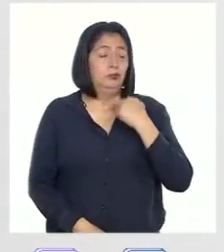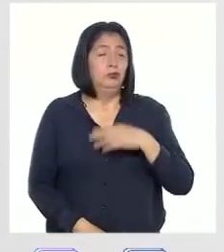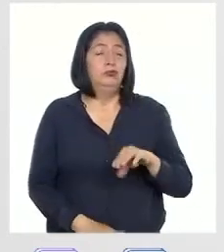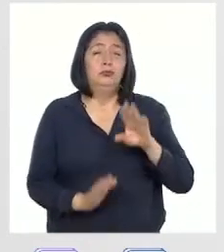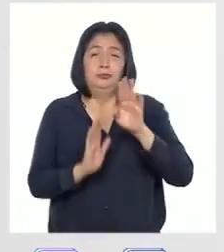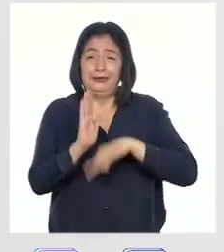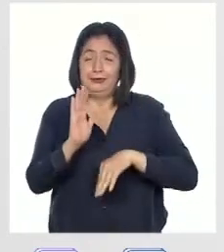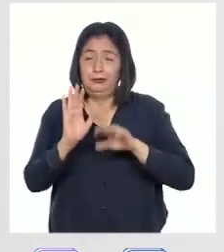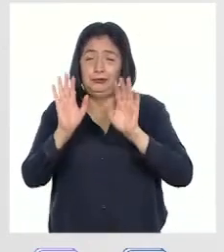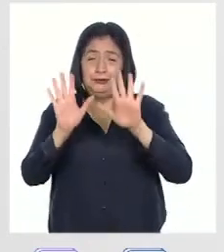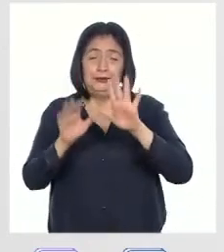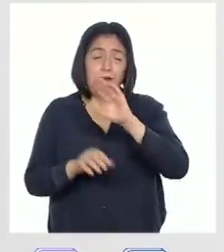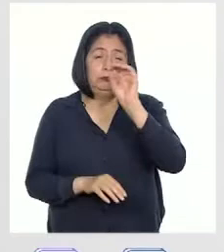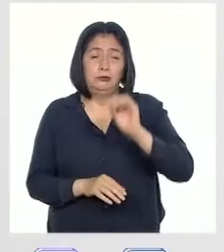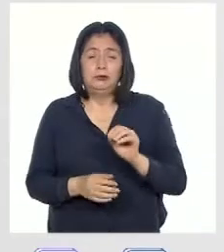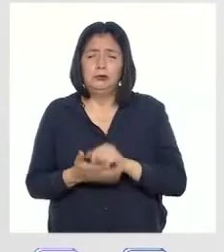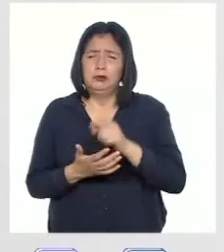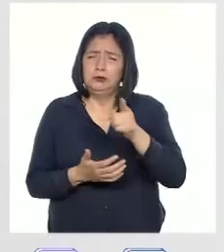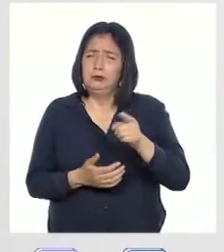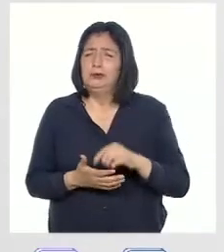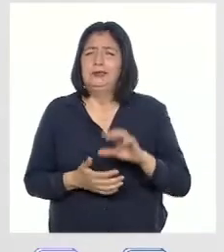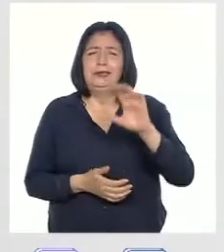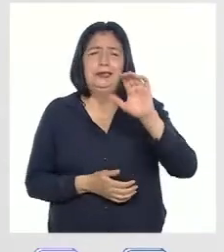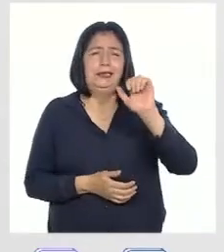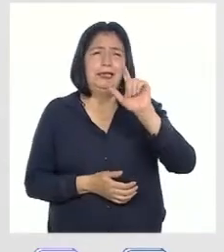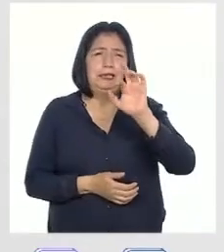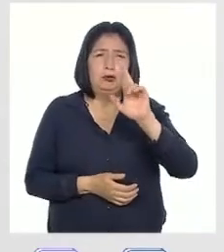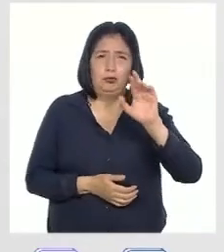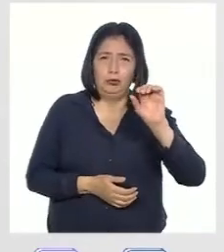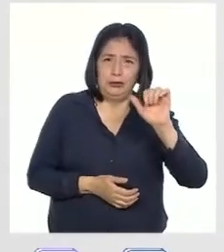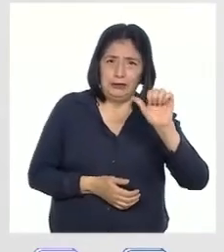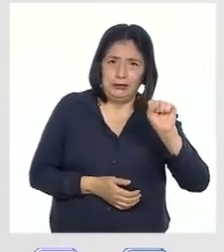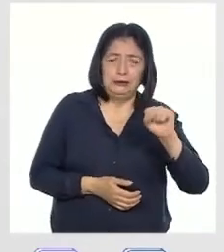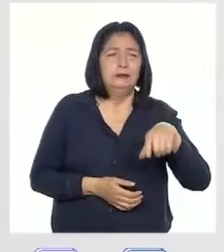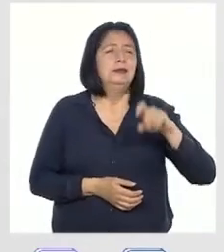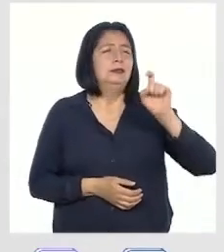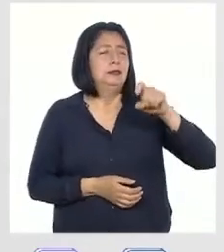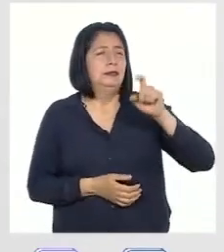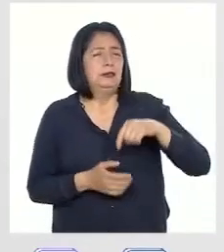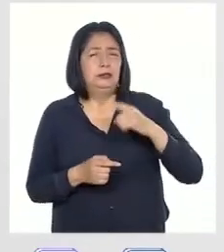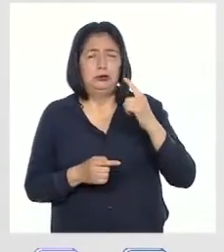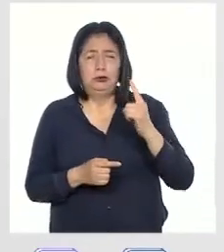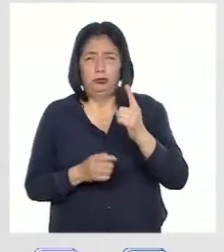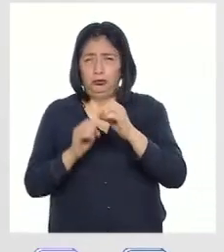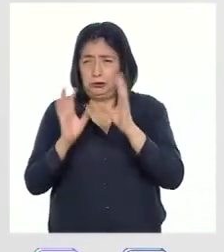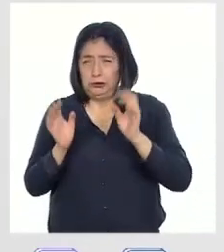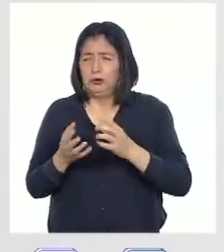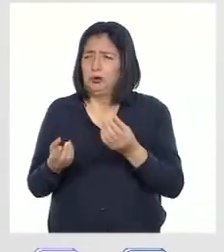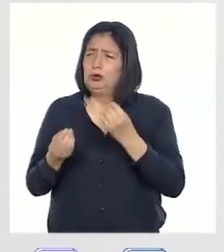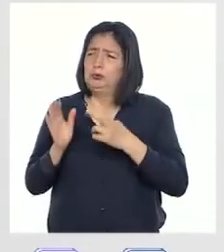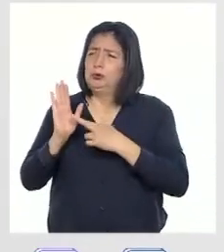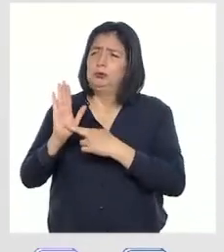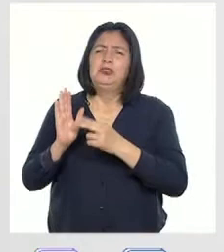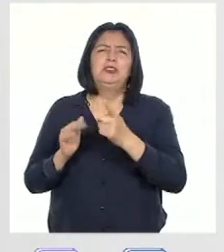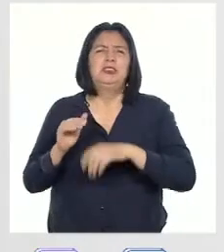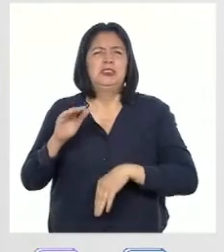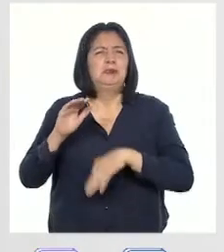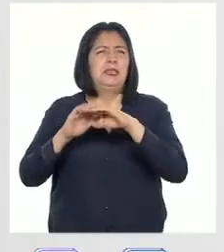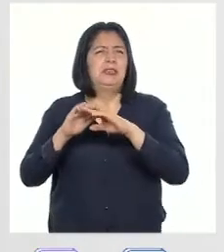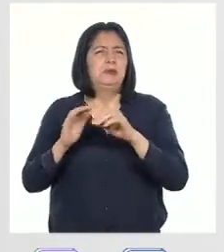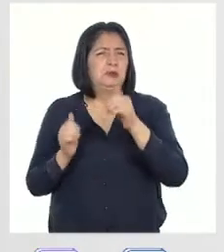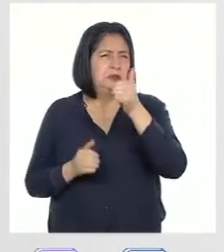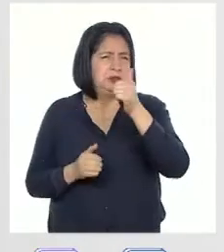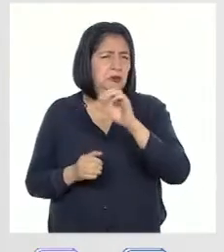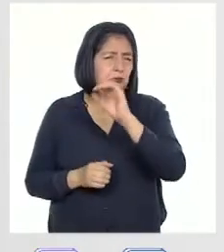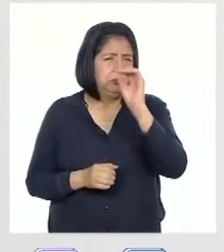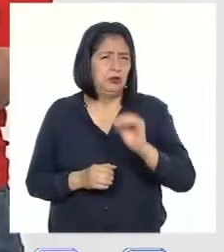ser menos del 10% de las calorías diarias necesarias, ¿cómo podríamos representar ese máximo del